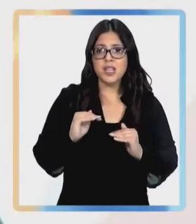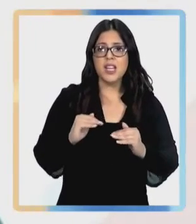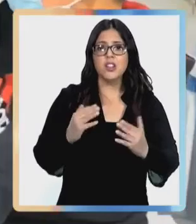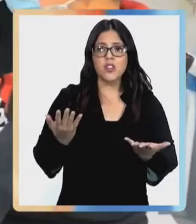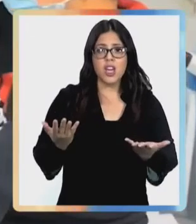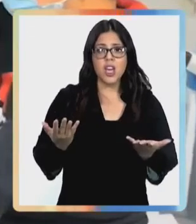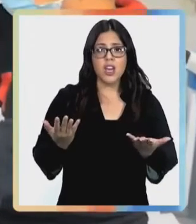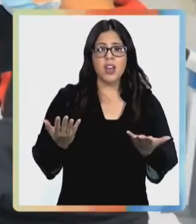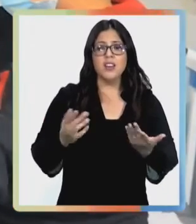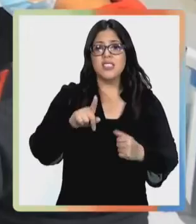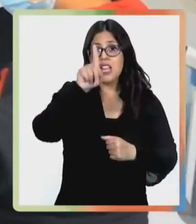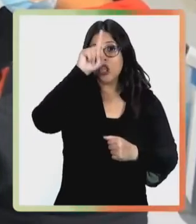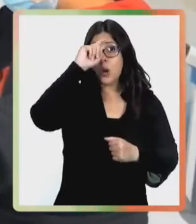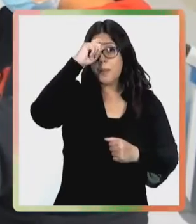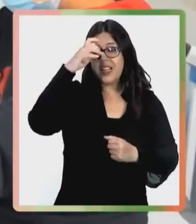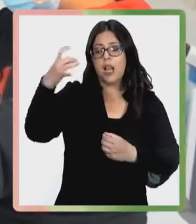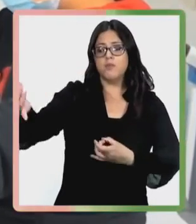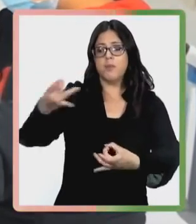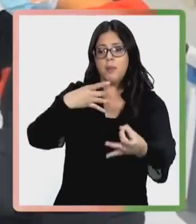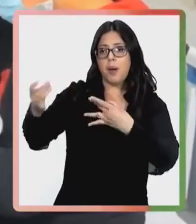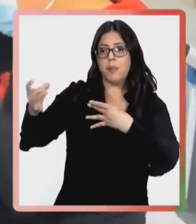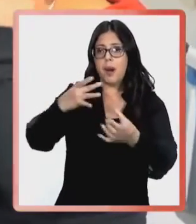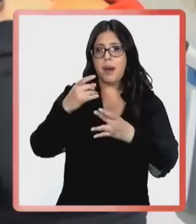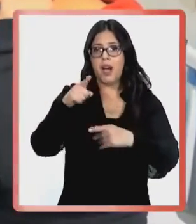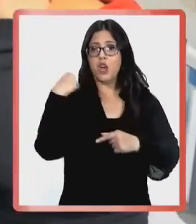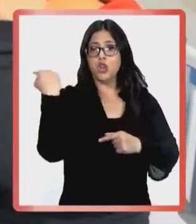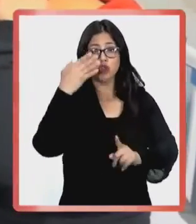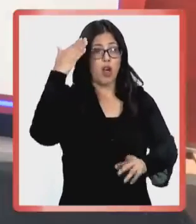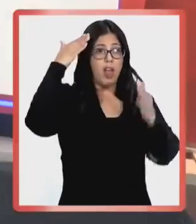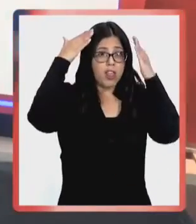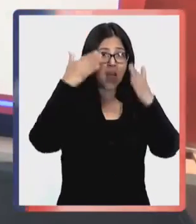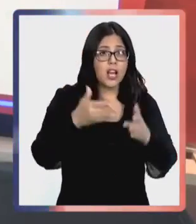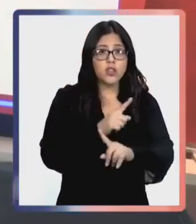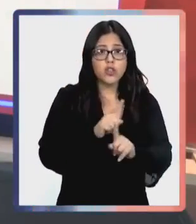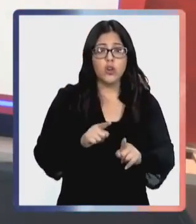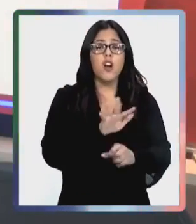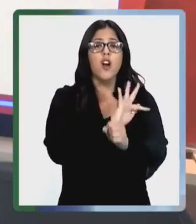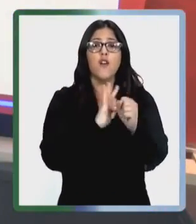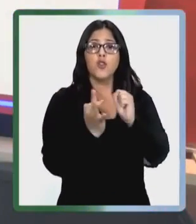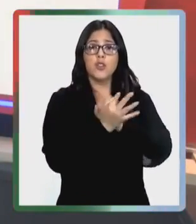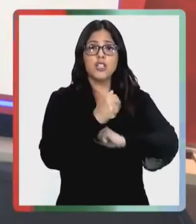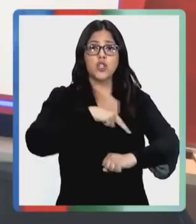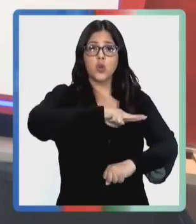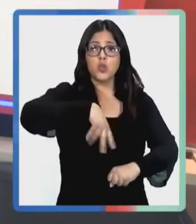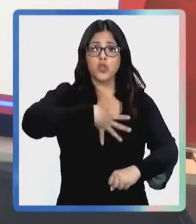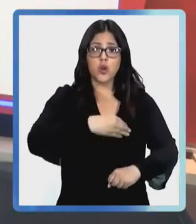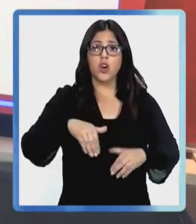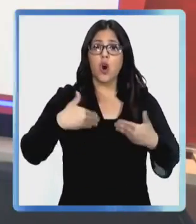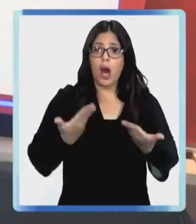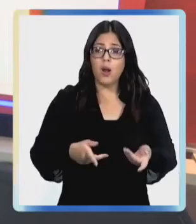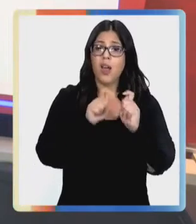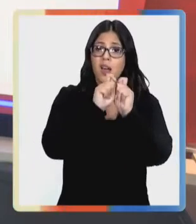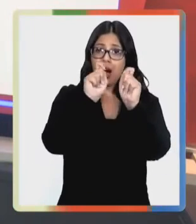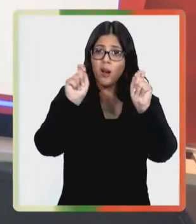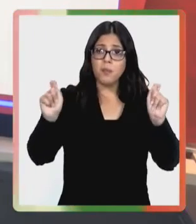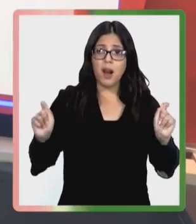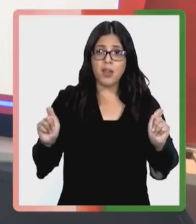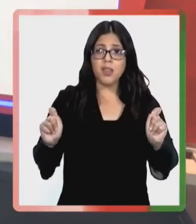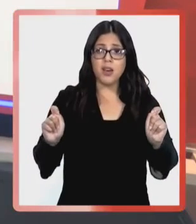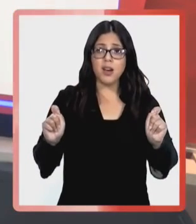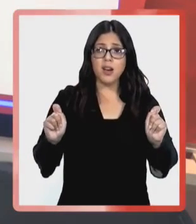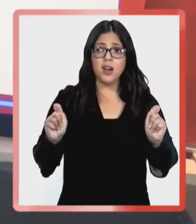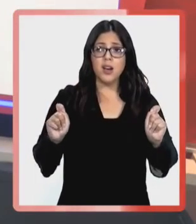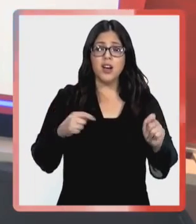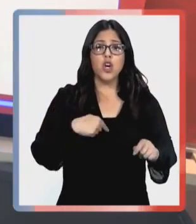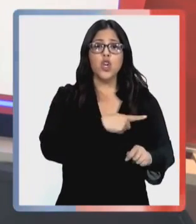la derivación hospitalaria que de nuestro alcance directo. Fundación Nuestros Hijos en estos momentos está en época de campaña, está con una